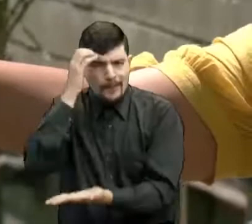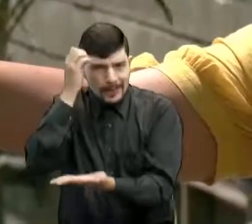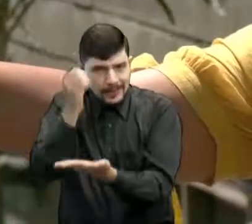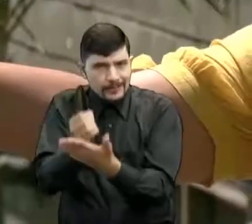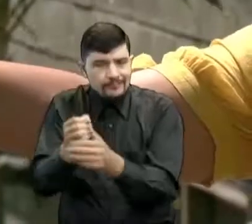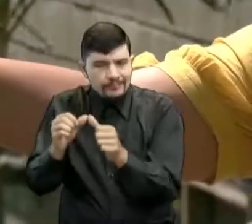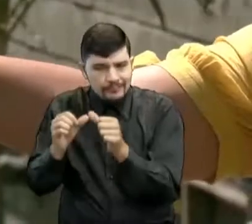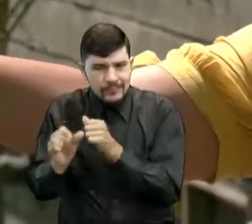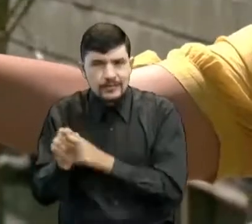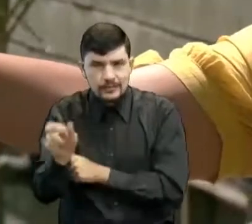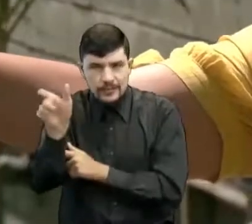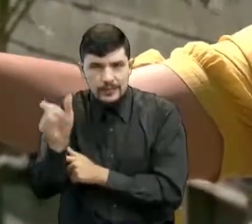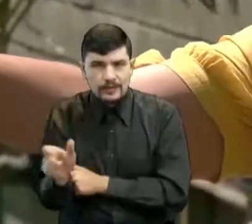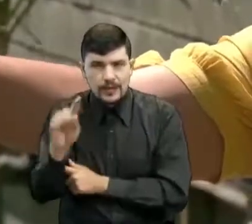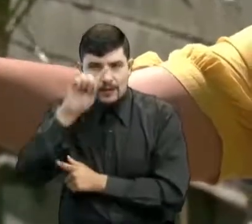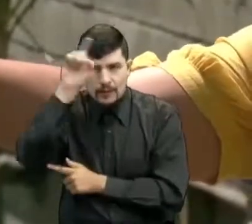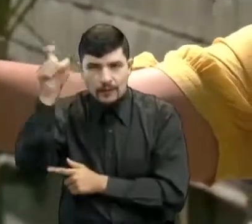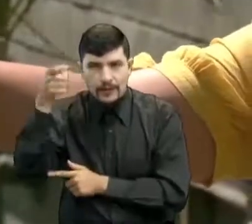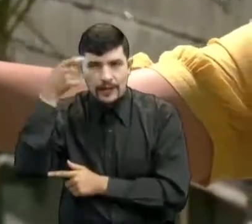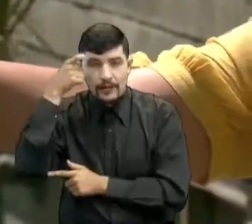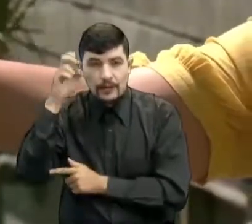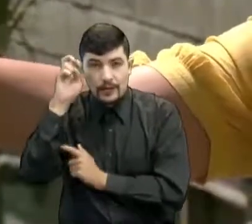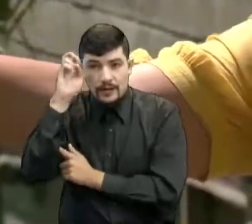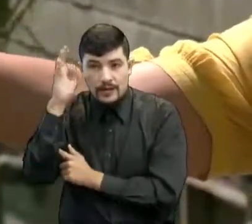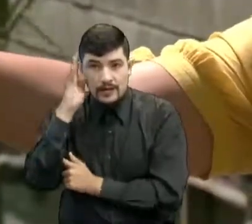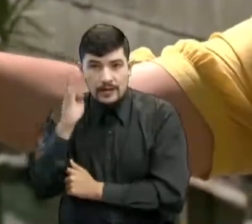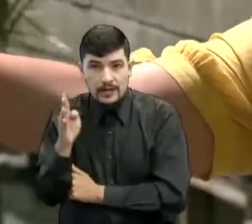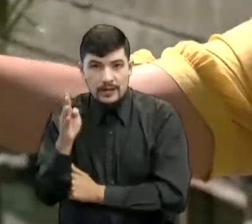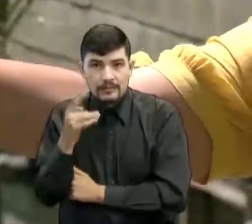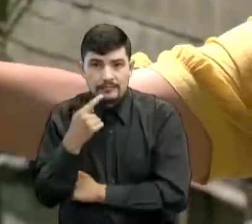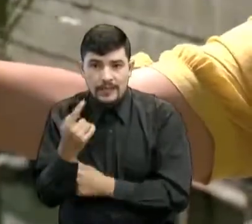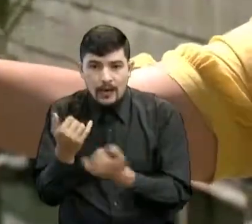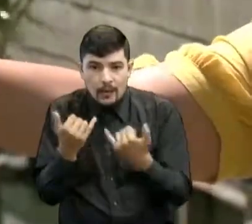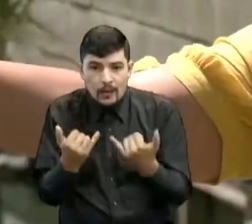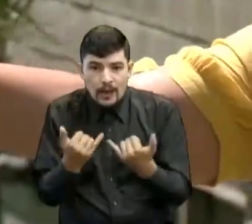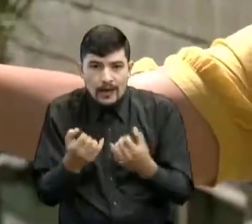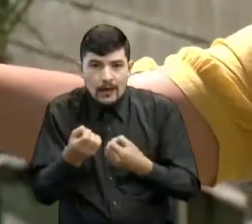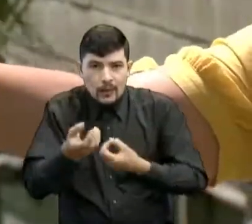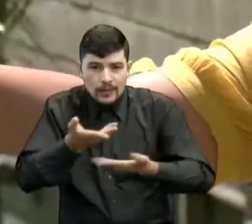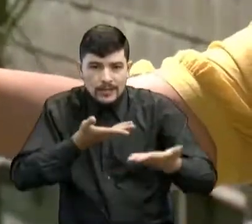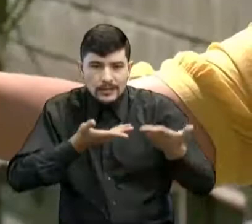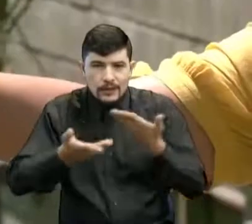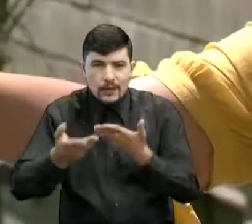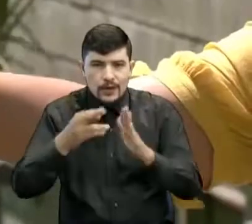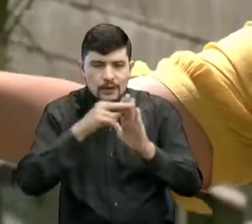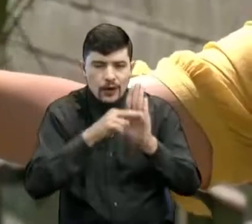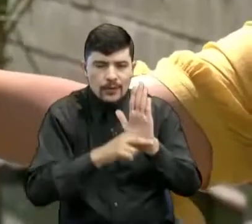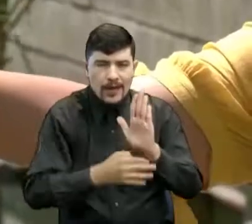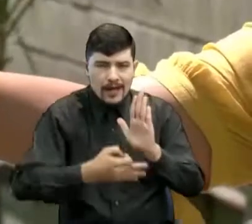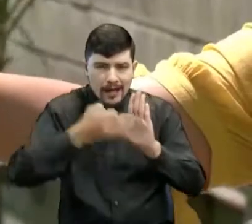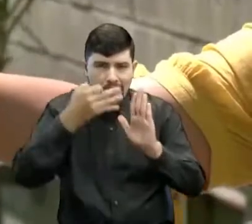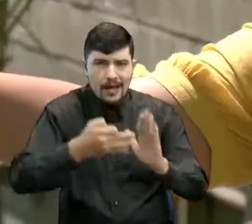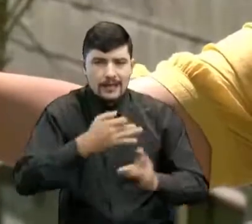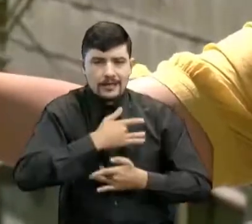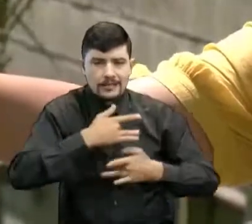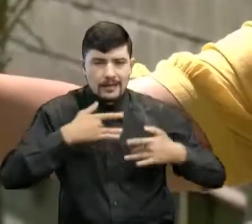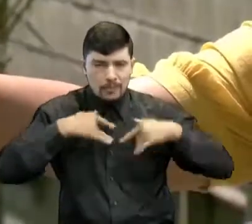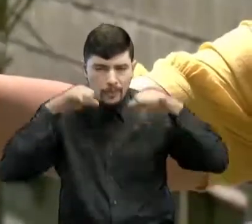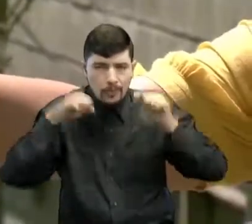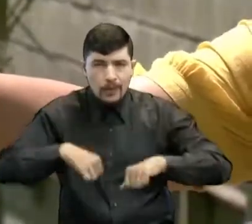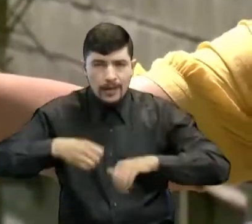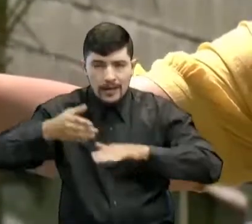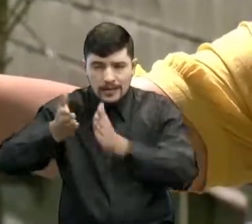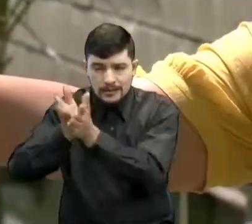del señor gobernador que no hay las condiciones necesarias para el regreso a los